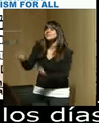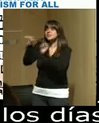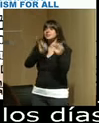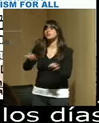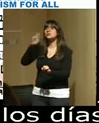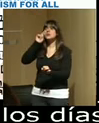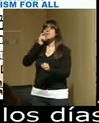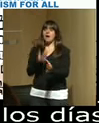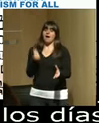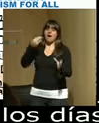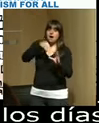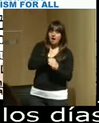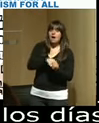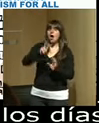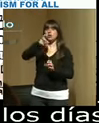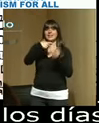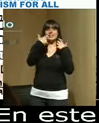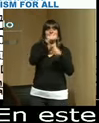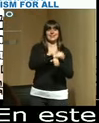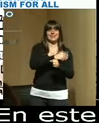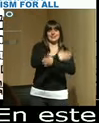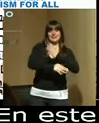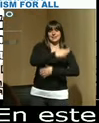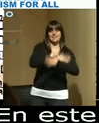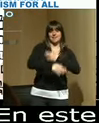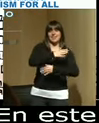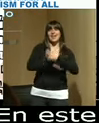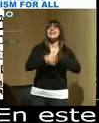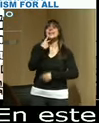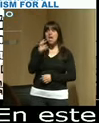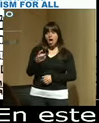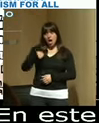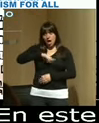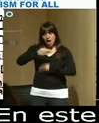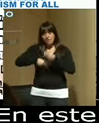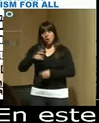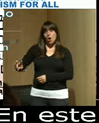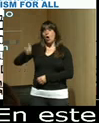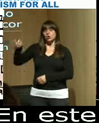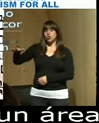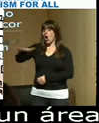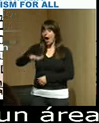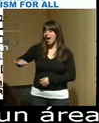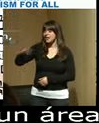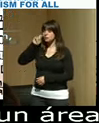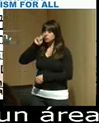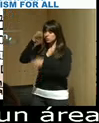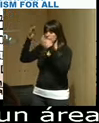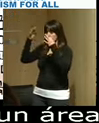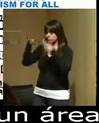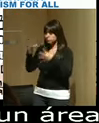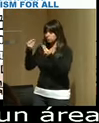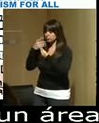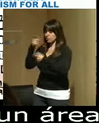que hicimos, incorporamos otra área por el tema de los lugares turísticos, que sabemos donde va mucho flujo de turistas que vienen del